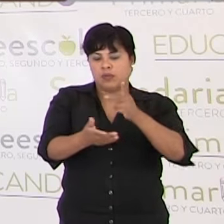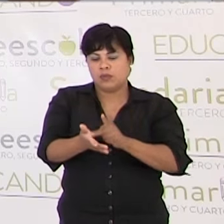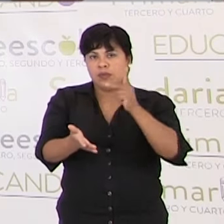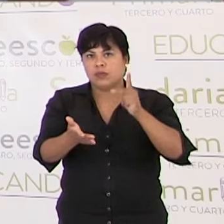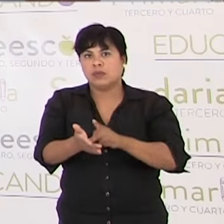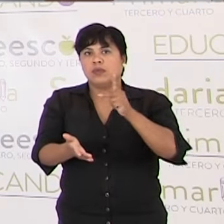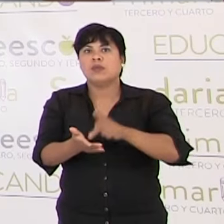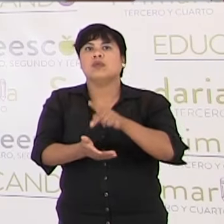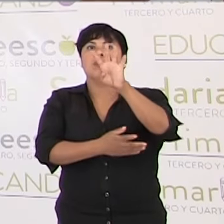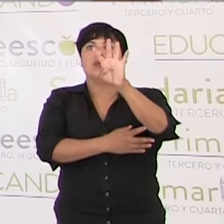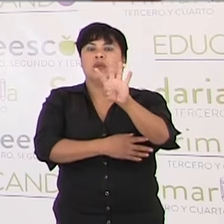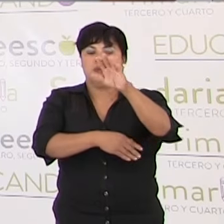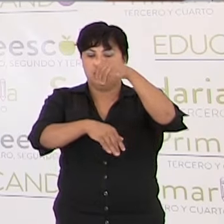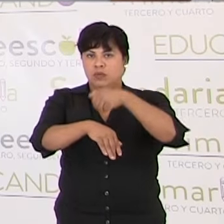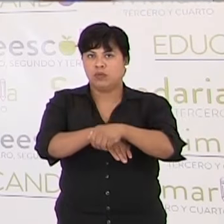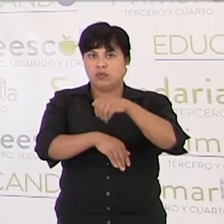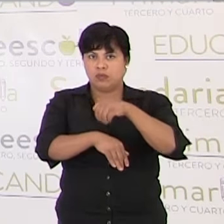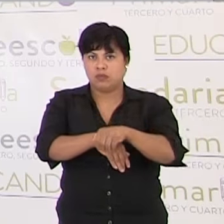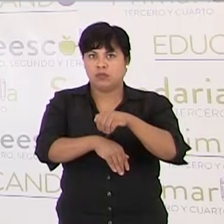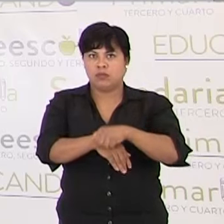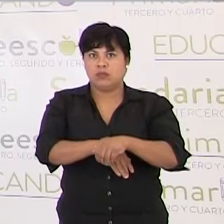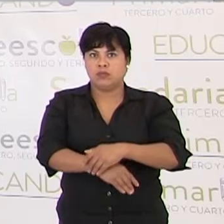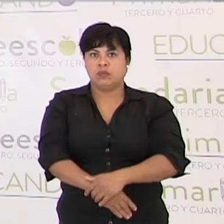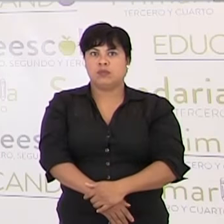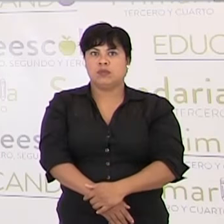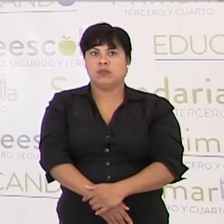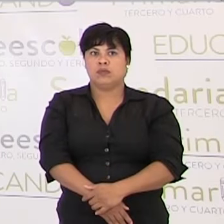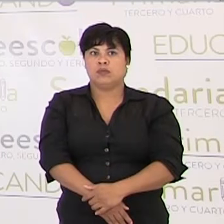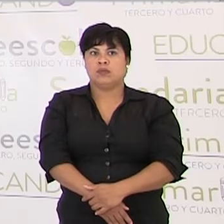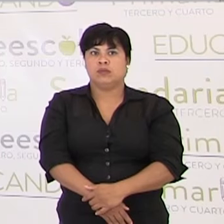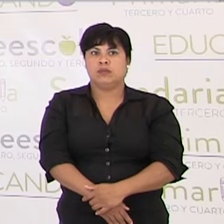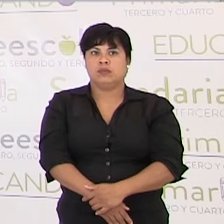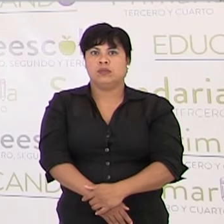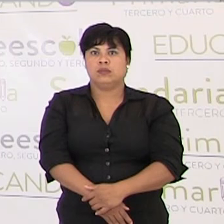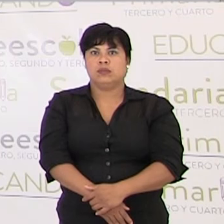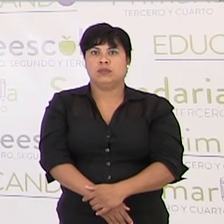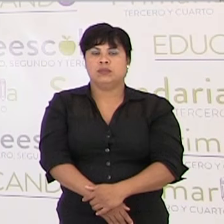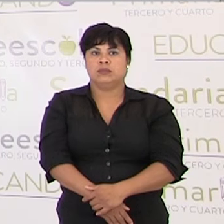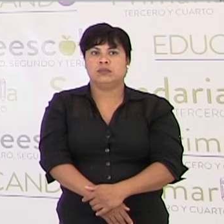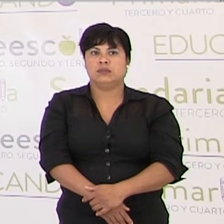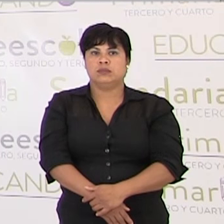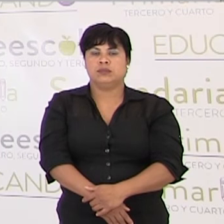parte de un número